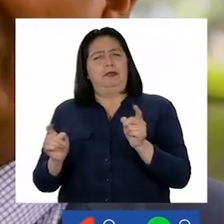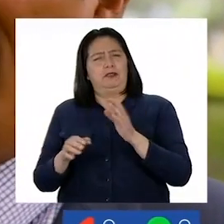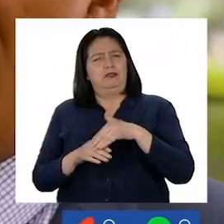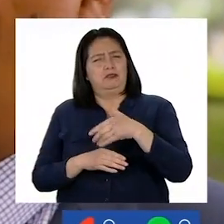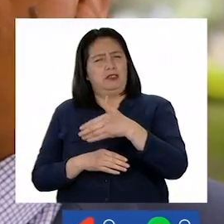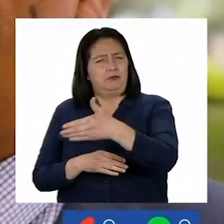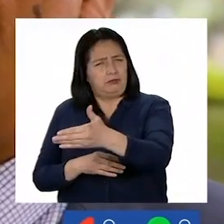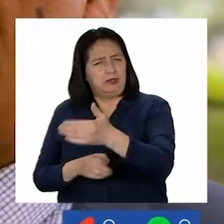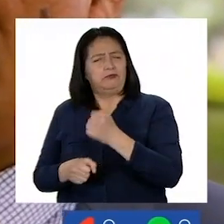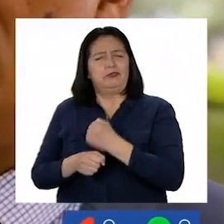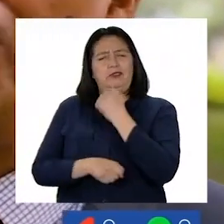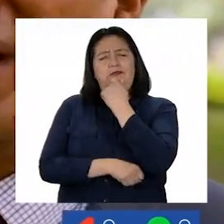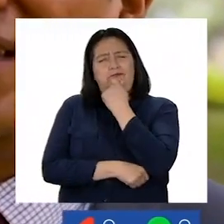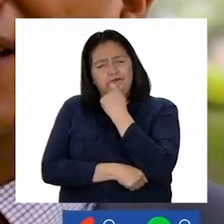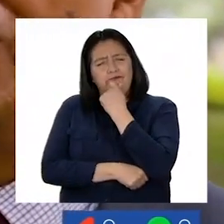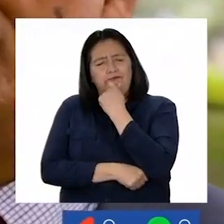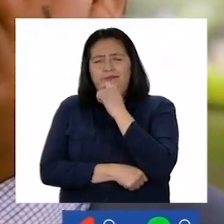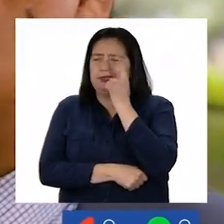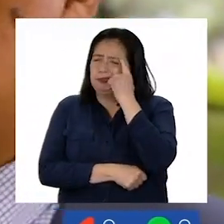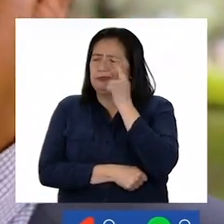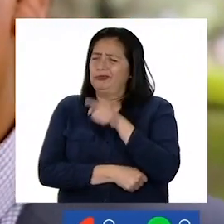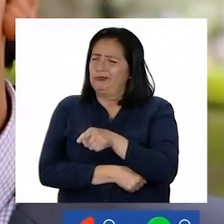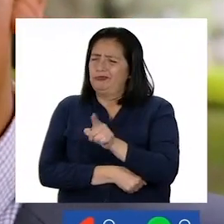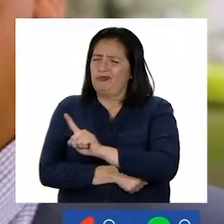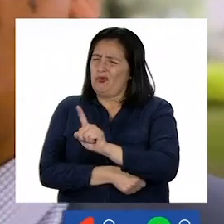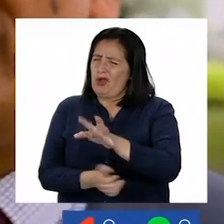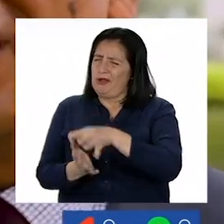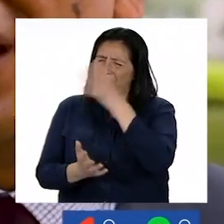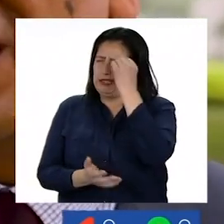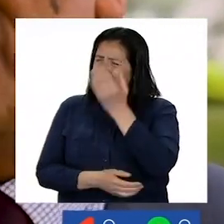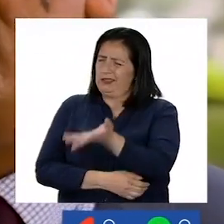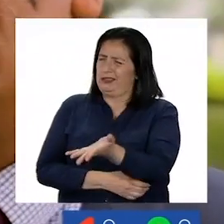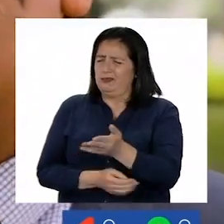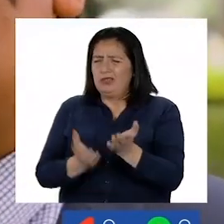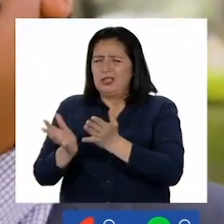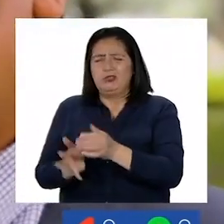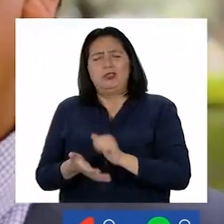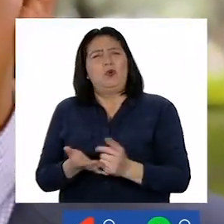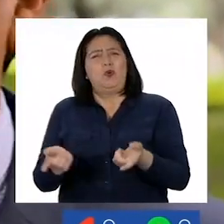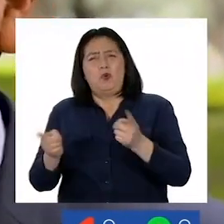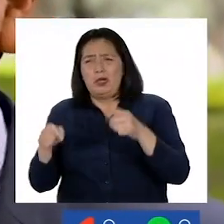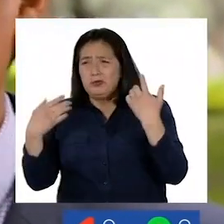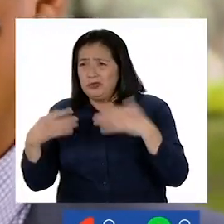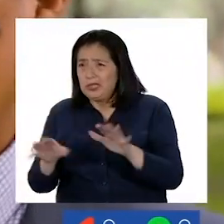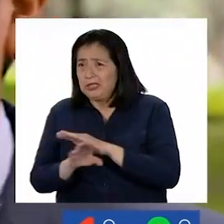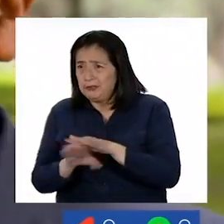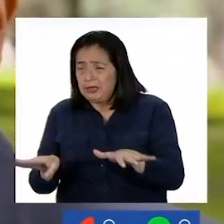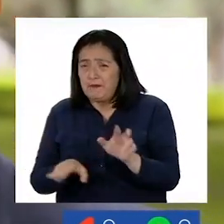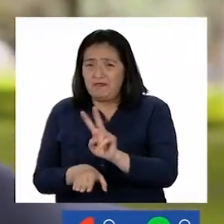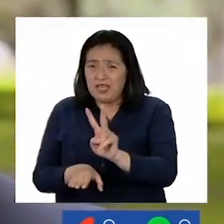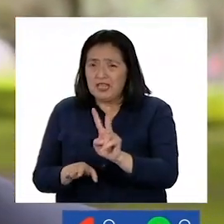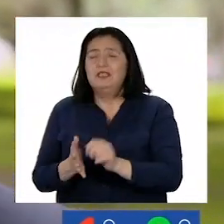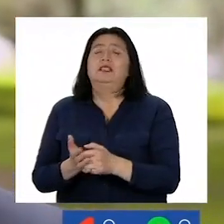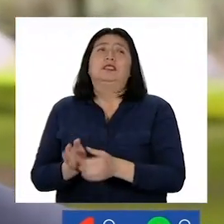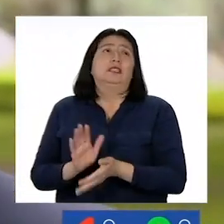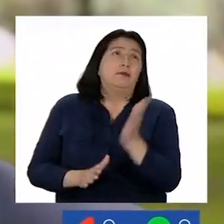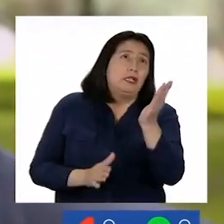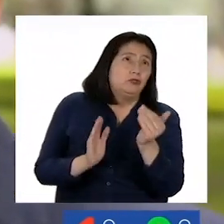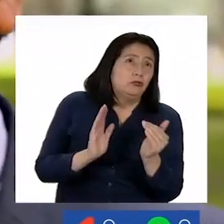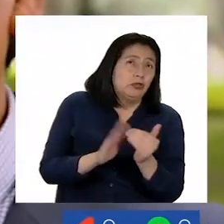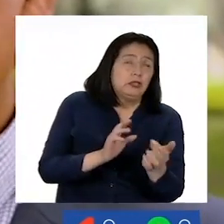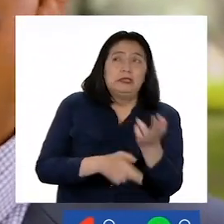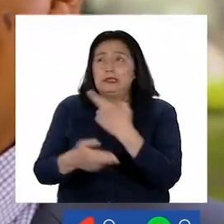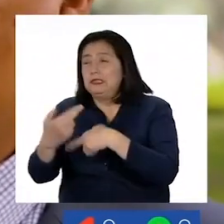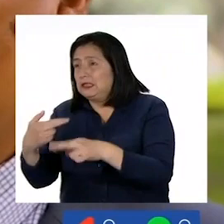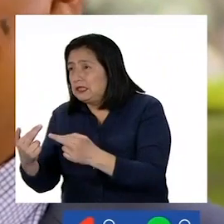largo de este trabajo nos parecía que los estudiantes no aprendían porque cada vez que terminaba el viernes y regresaban los lunes,